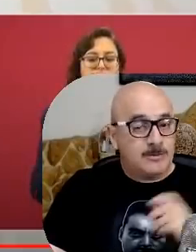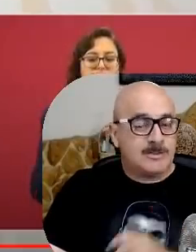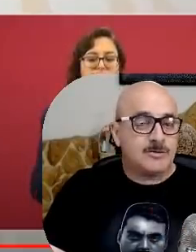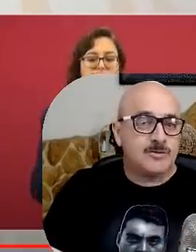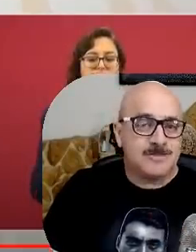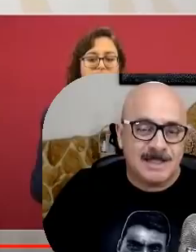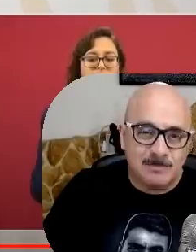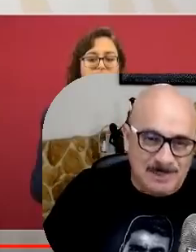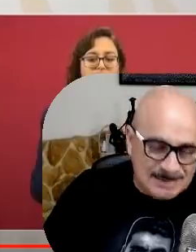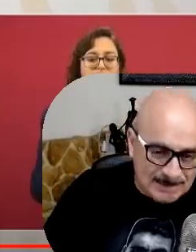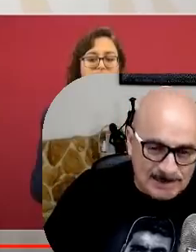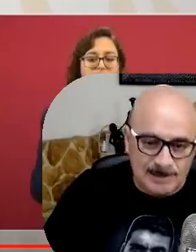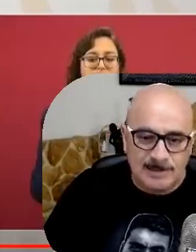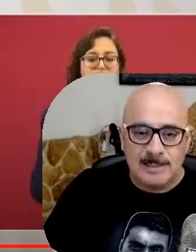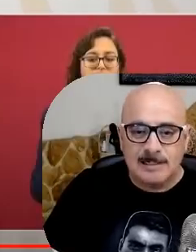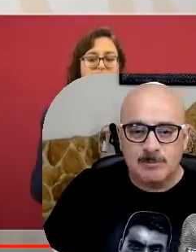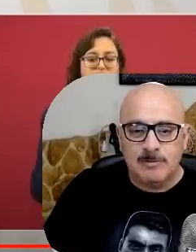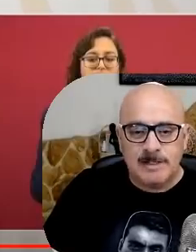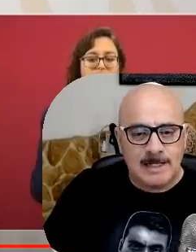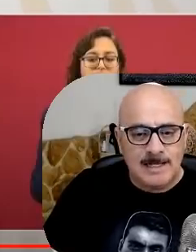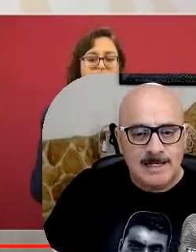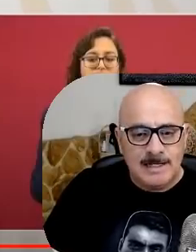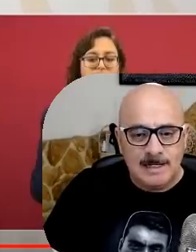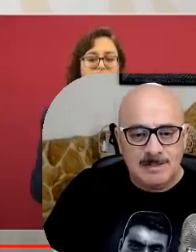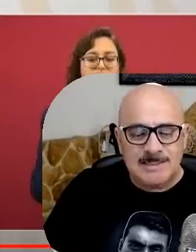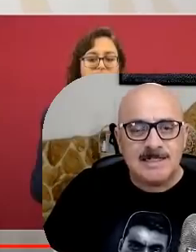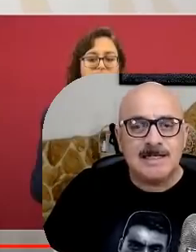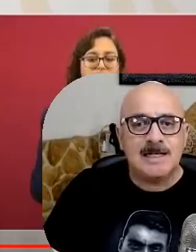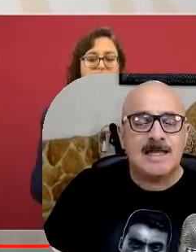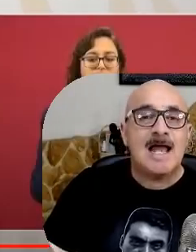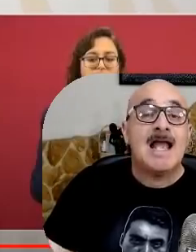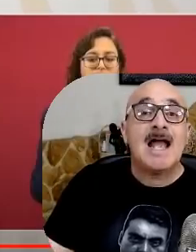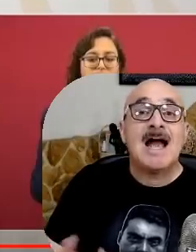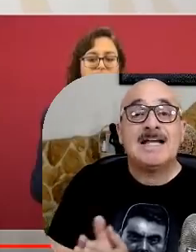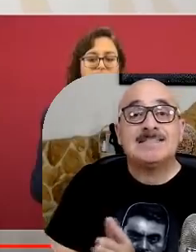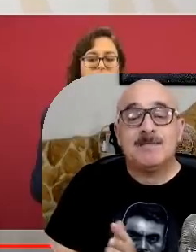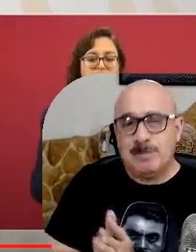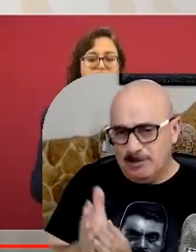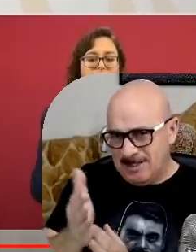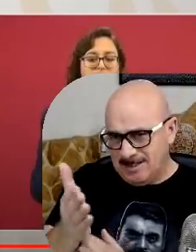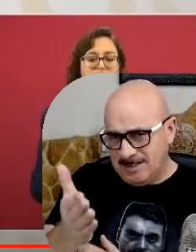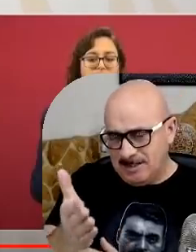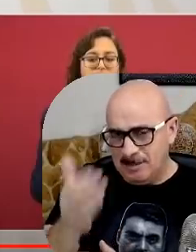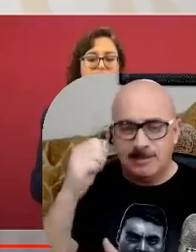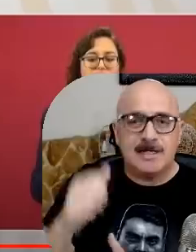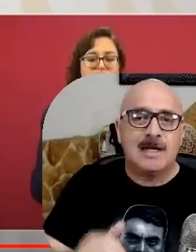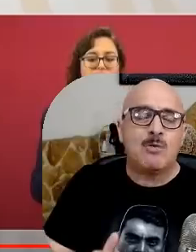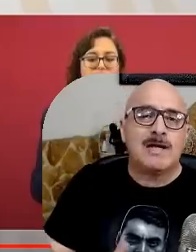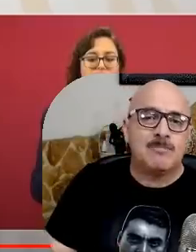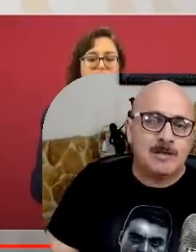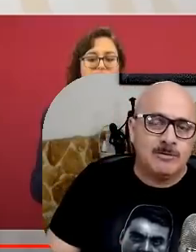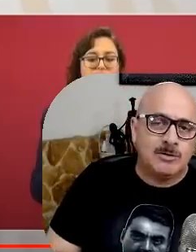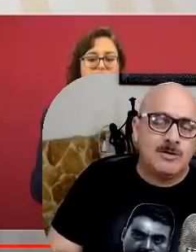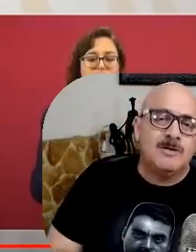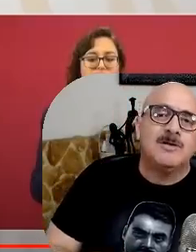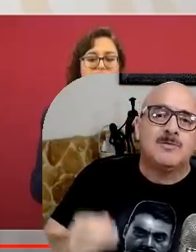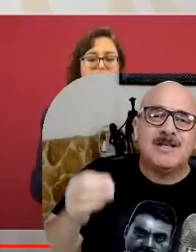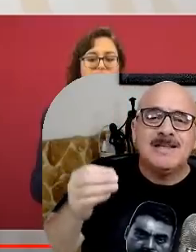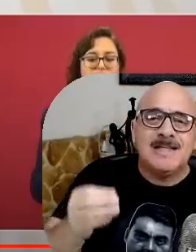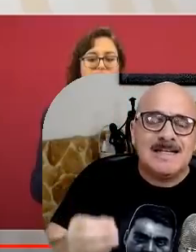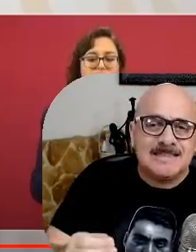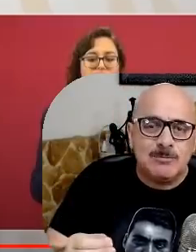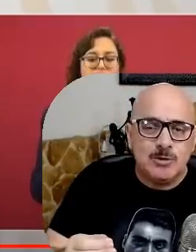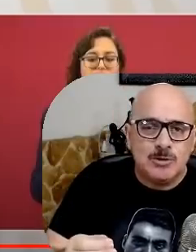Bueno, pues ya escuchó usted al presidente de la República. El mensaje que le da a esa periodista chayotera, la cual le preguntó,